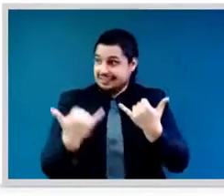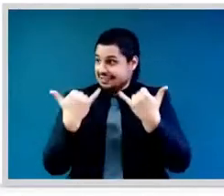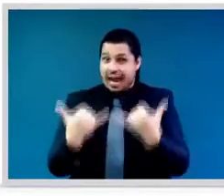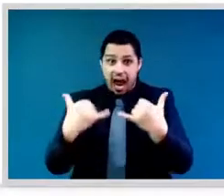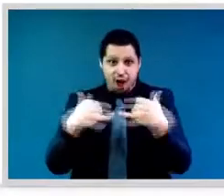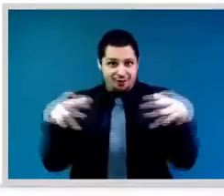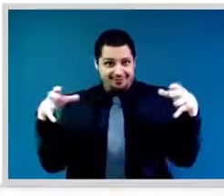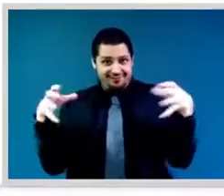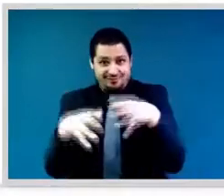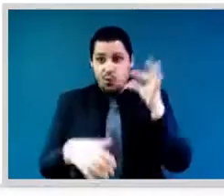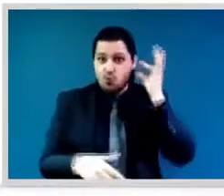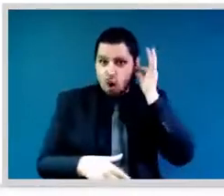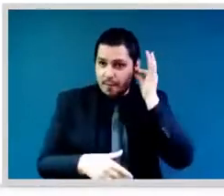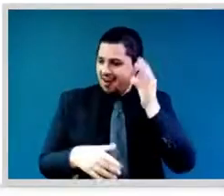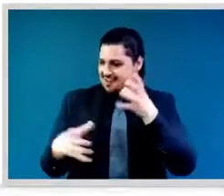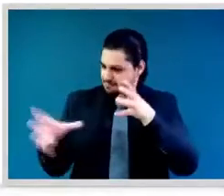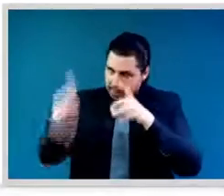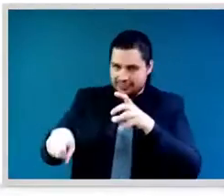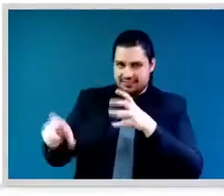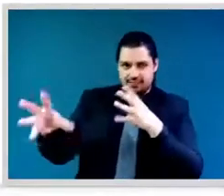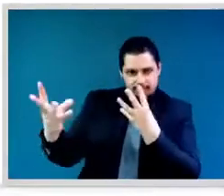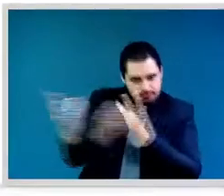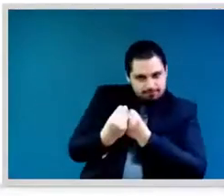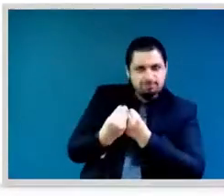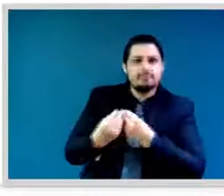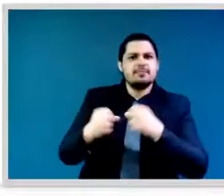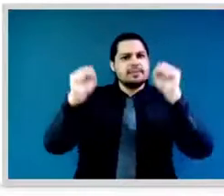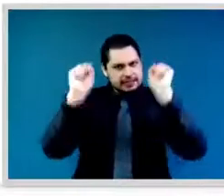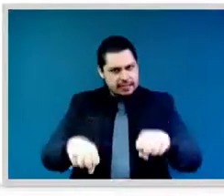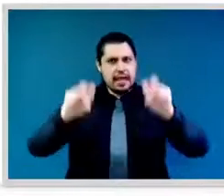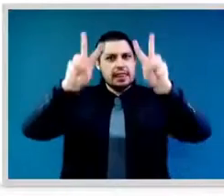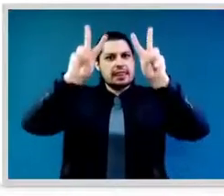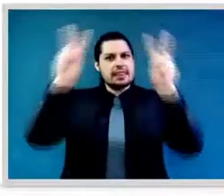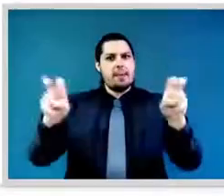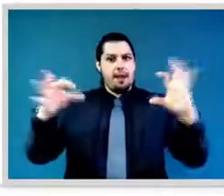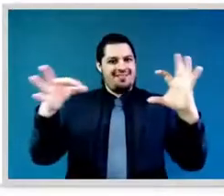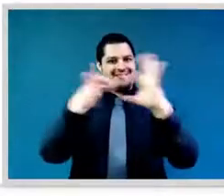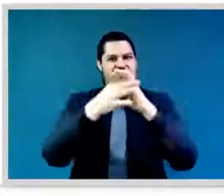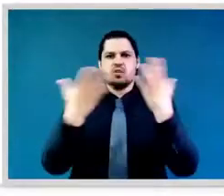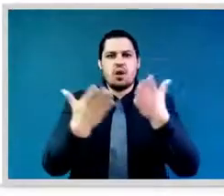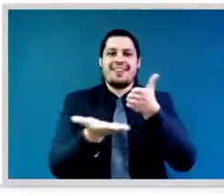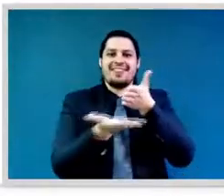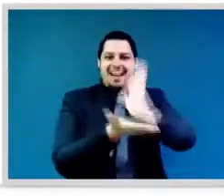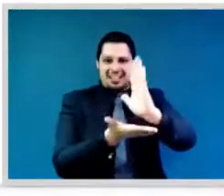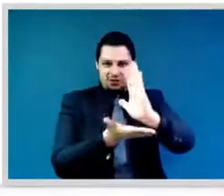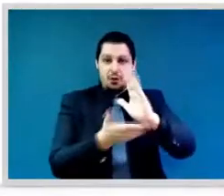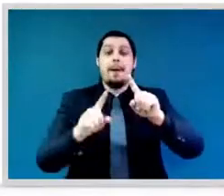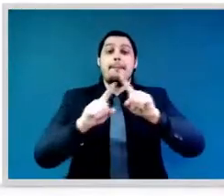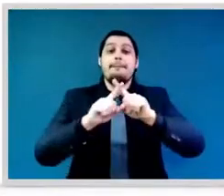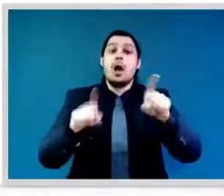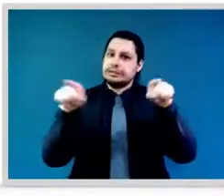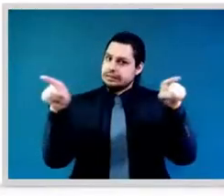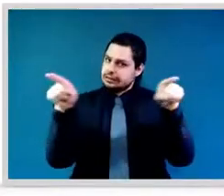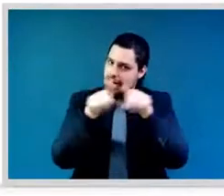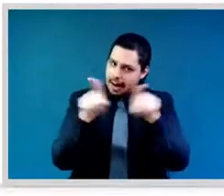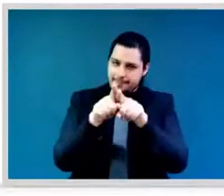además de ser un tema de derechos, es un tema de calidad de las democracias. Si la mitad